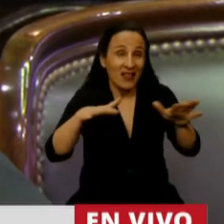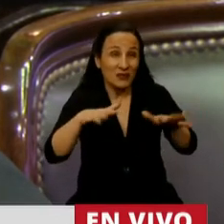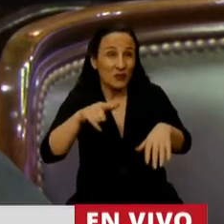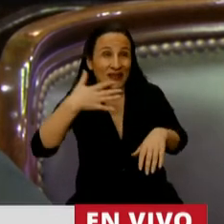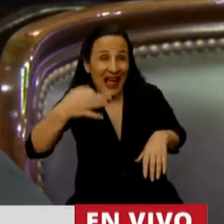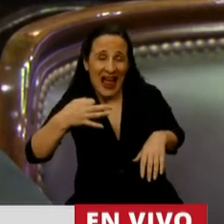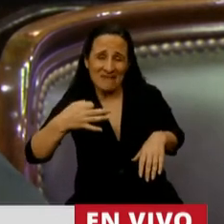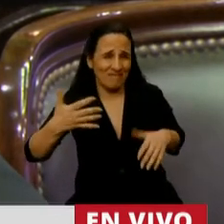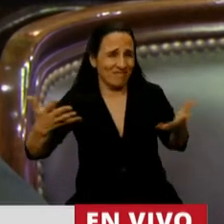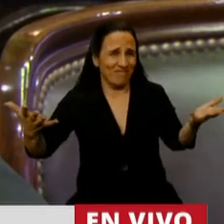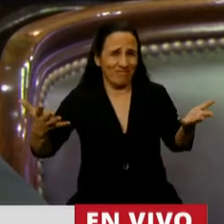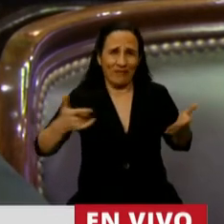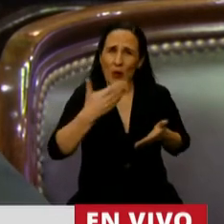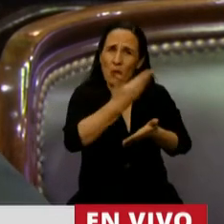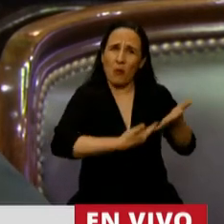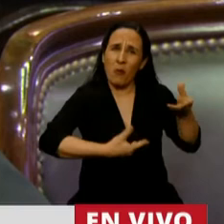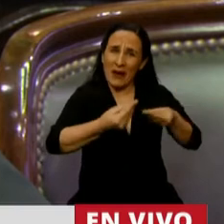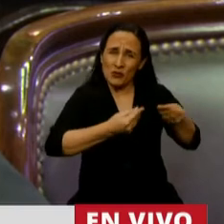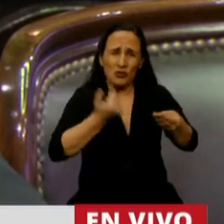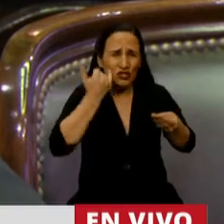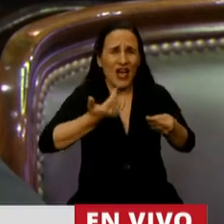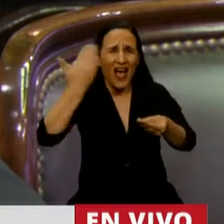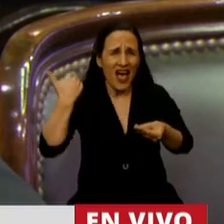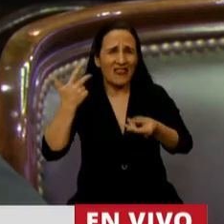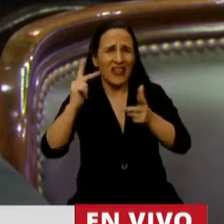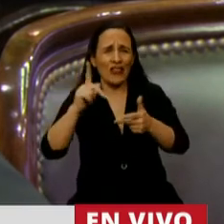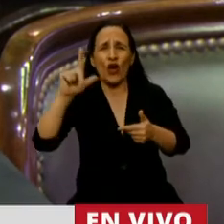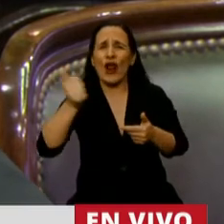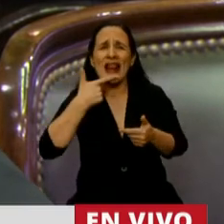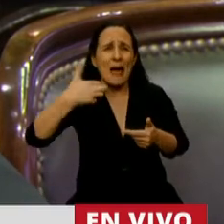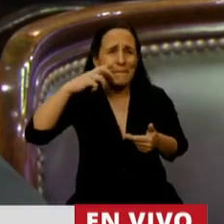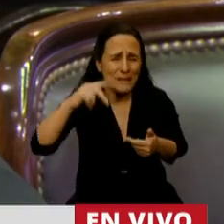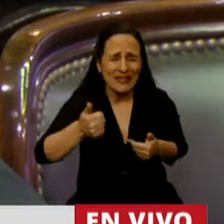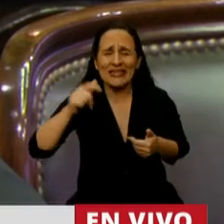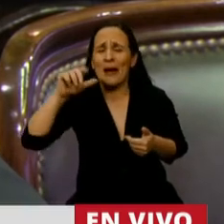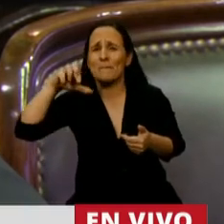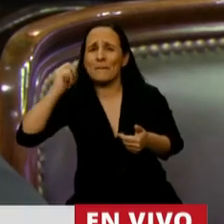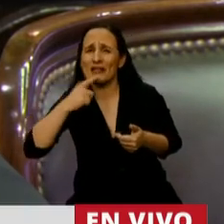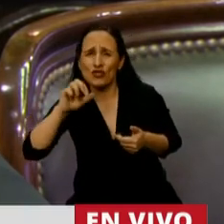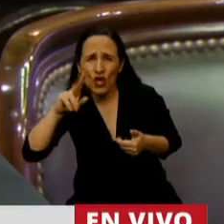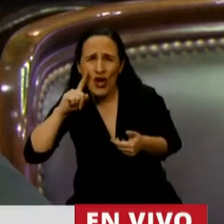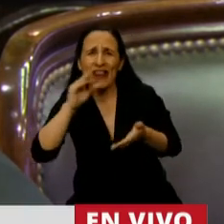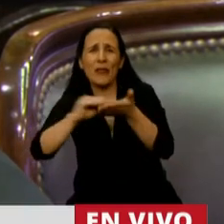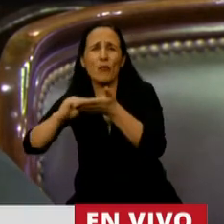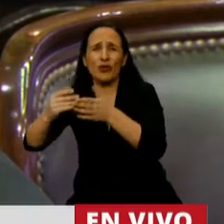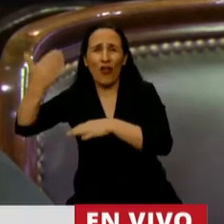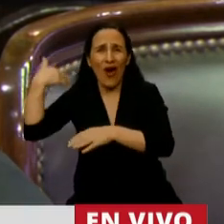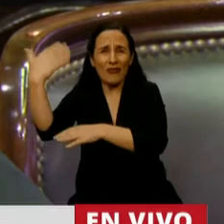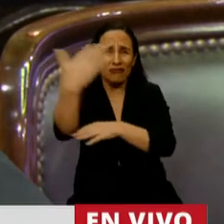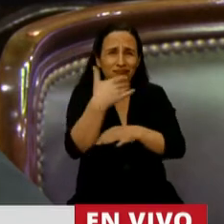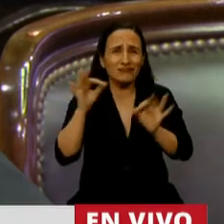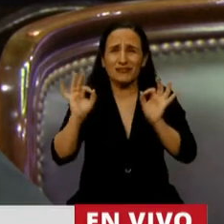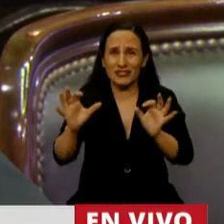realidad. Este presupuesto, como se ha dicho acá, como lo dijo Laspina, como lo dijo Pastor y como lo dijeron varios diputados